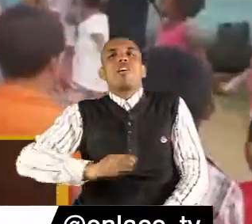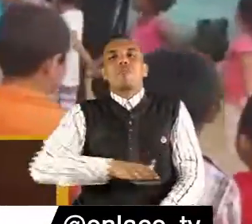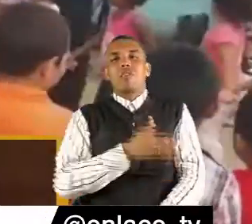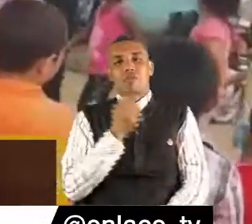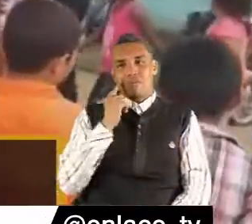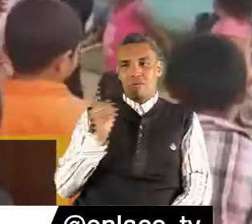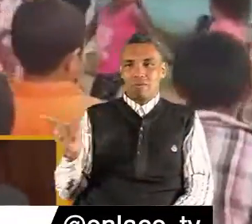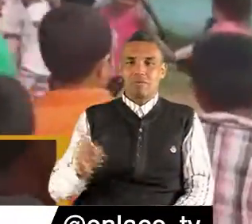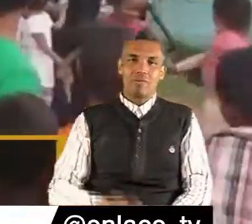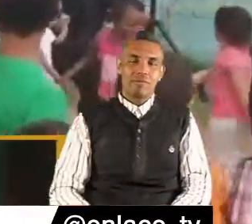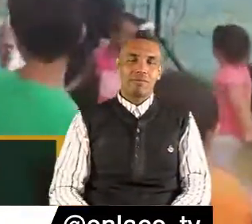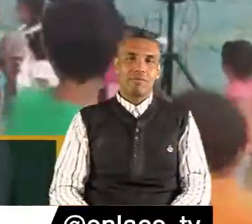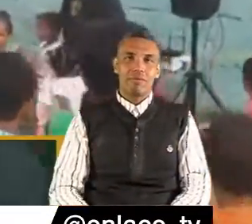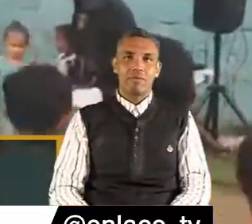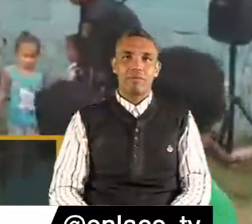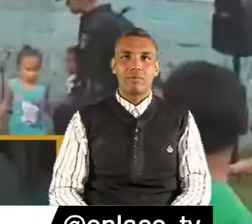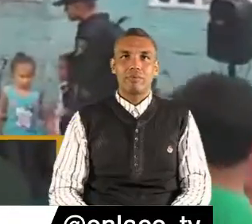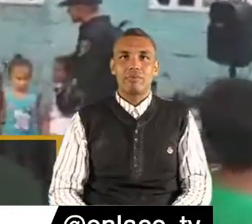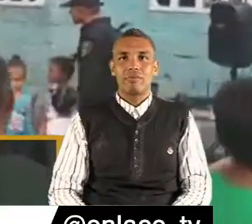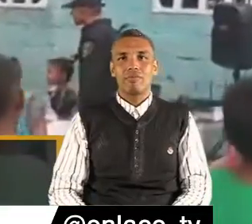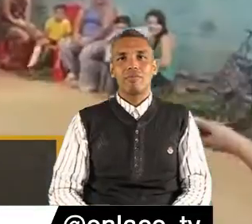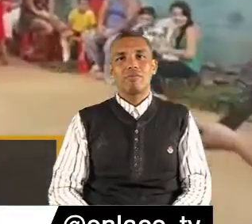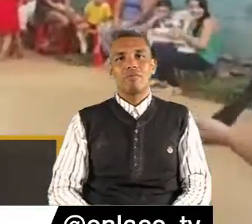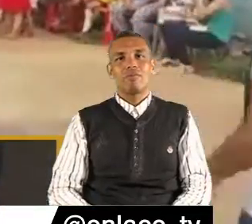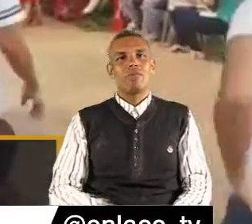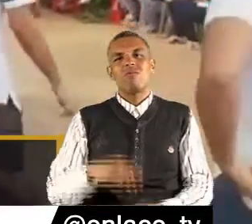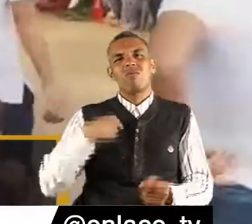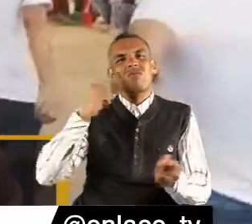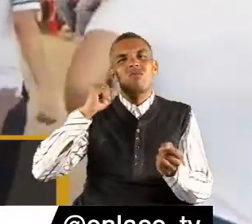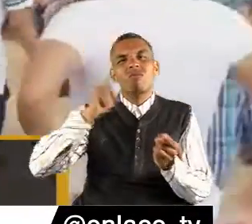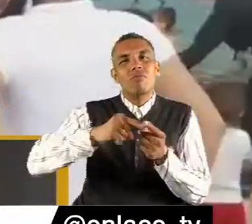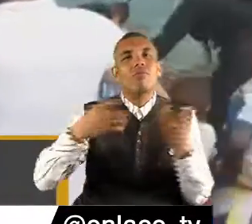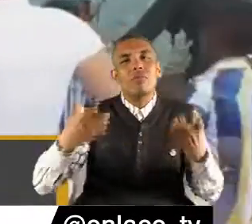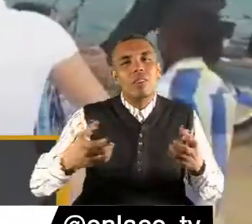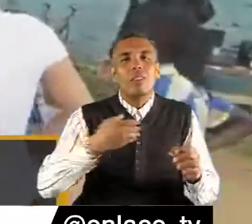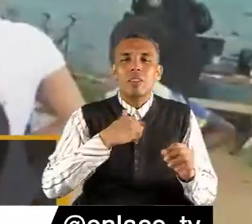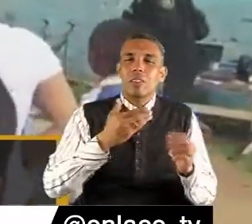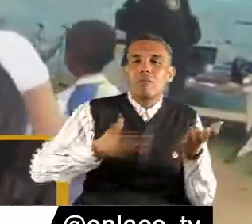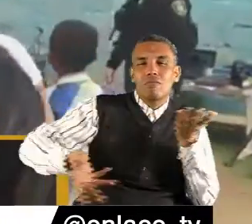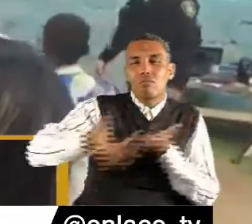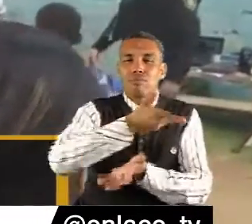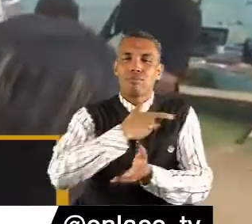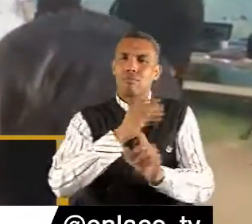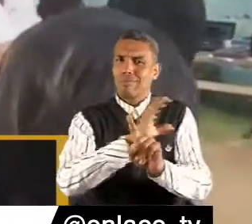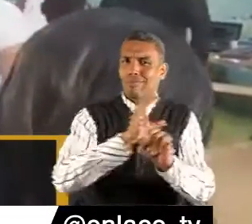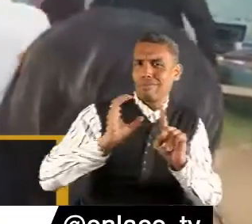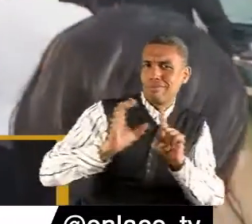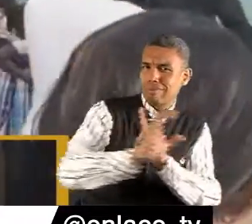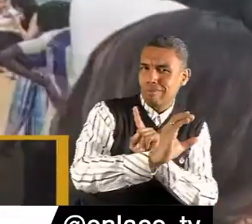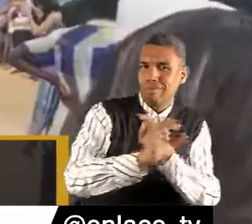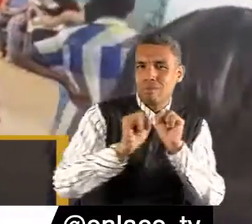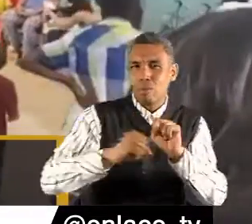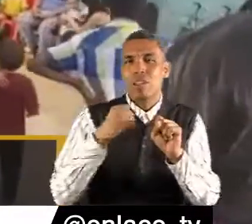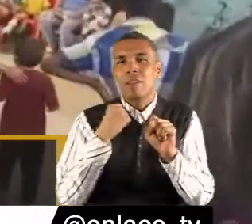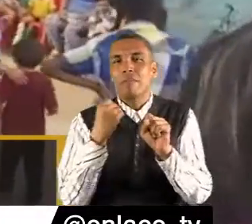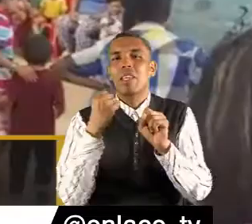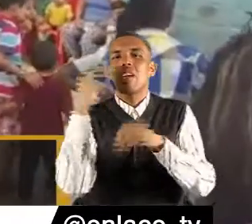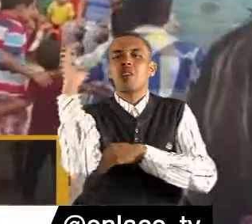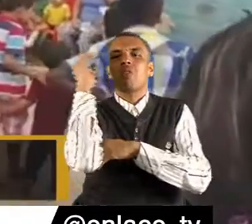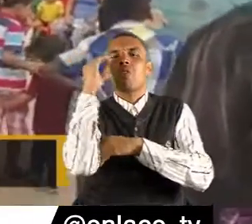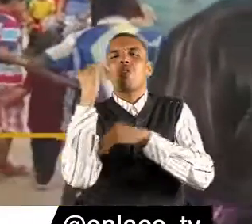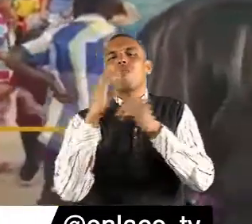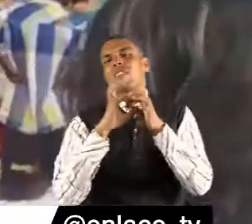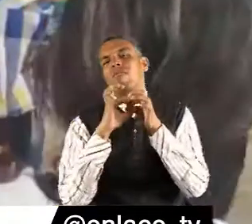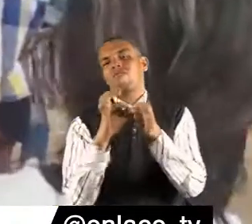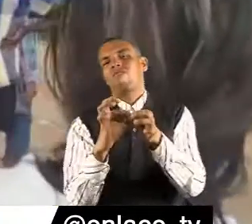El objetivo es construir cultura de seguridad y asimismo edificar una Colombia más segura y en paz desde